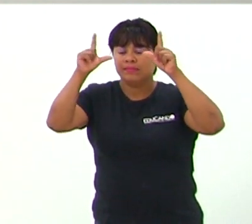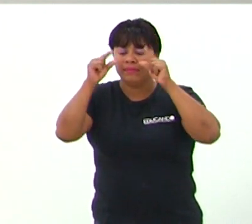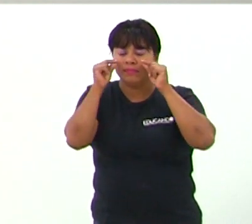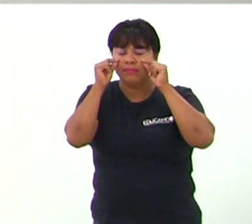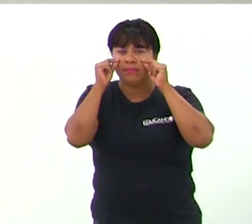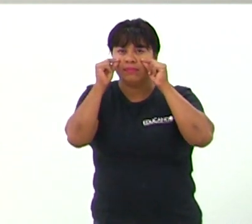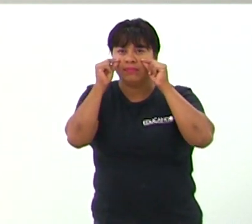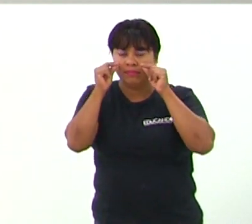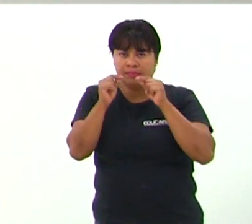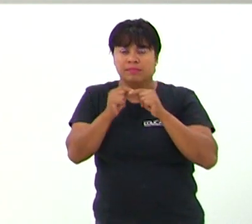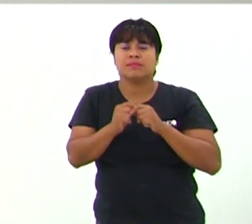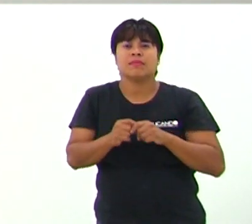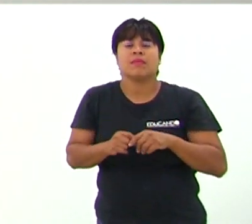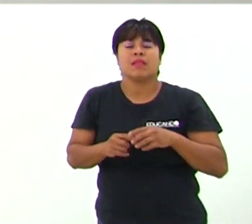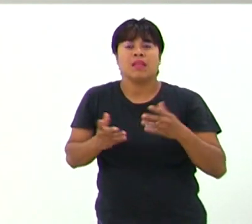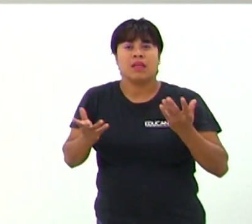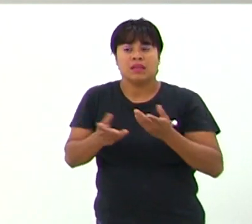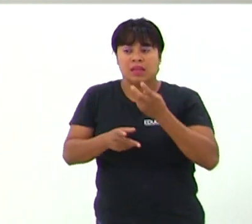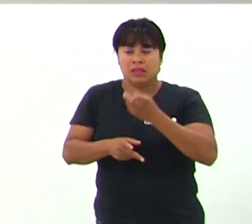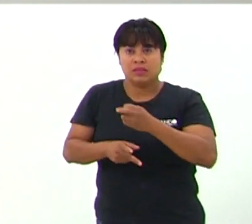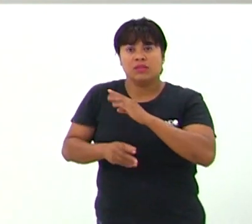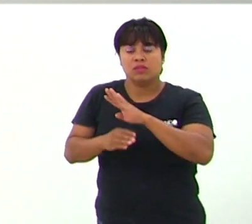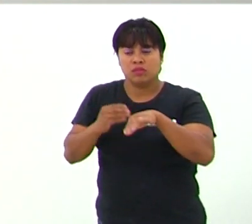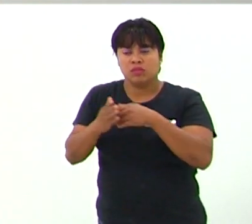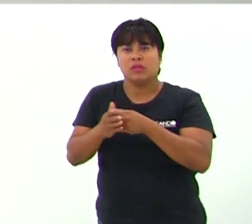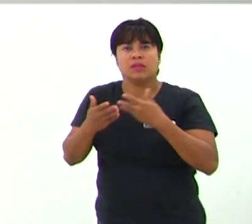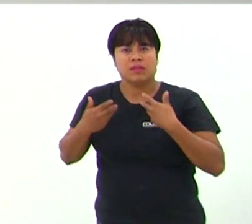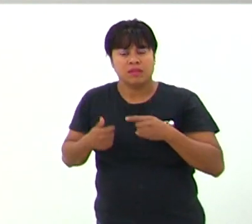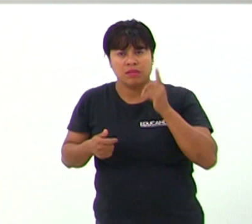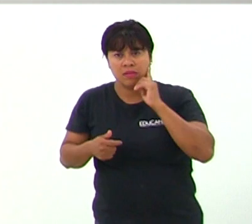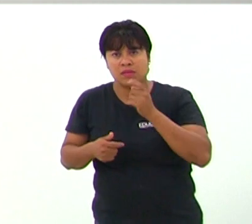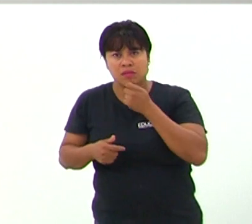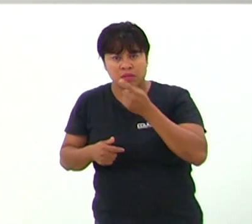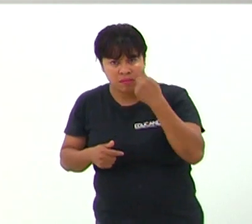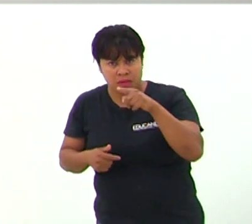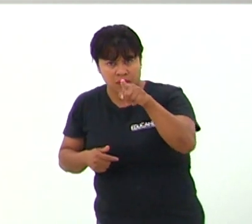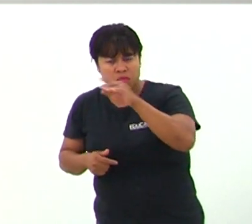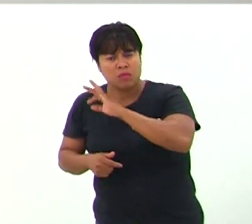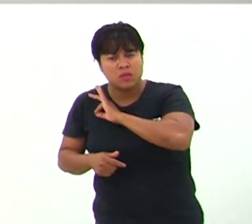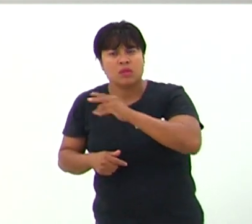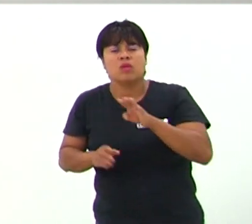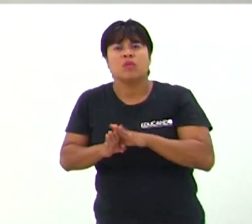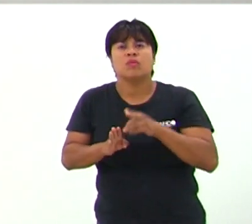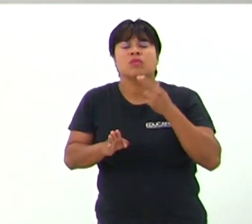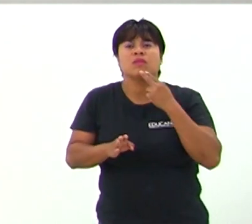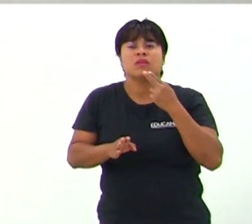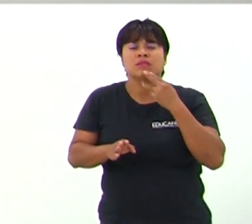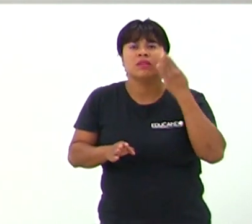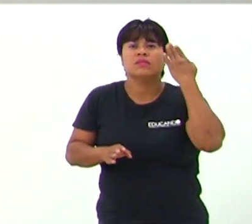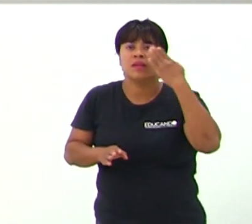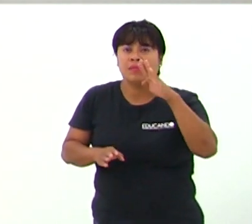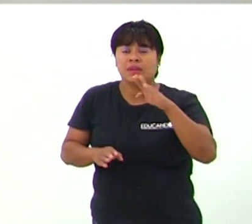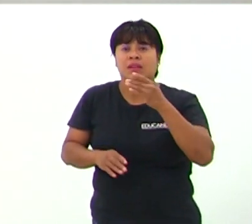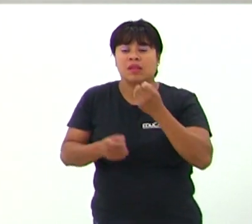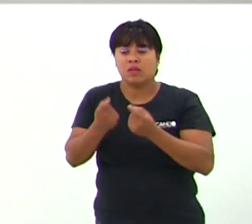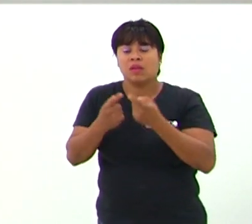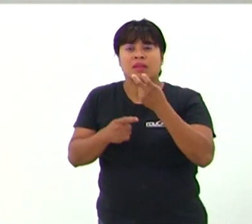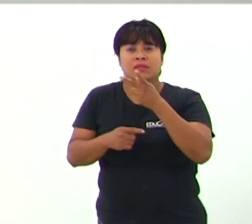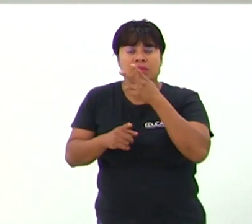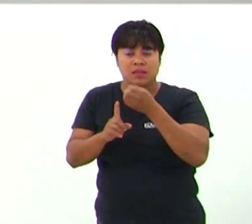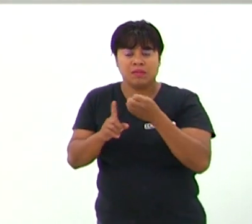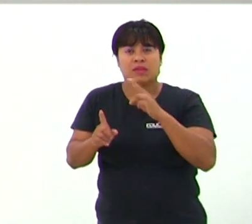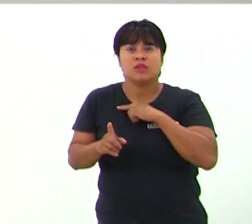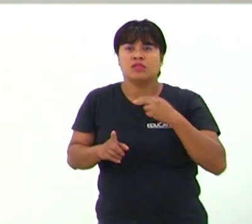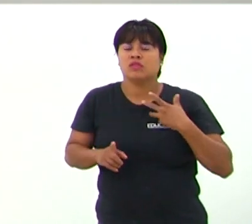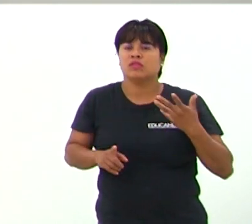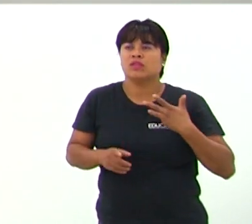ojos. Atención con esta parte, niños y niñas, porque te va a permitir a ti utilizar y saber que alguna de estas frases que